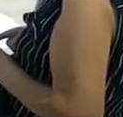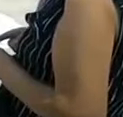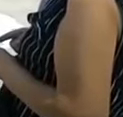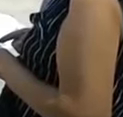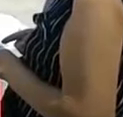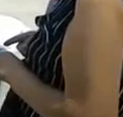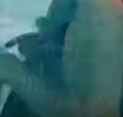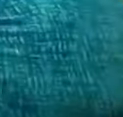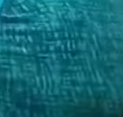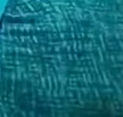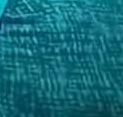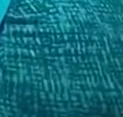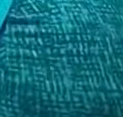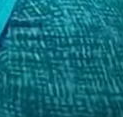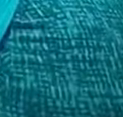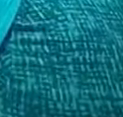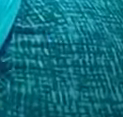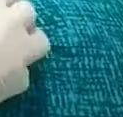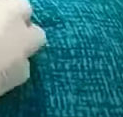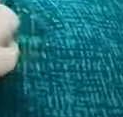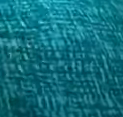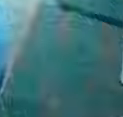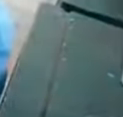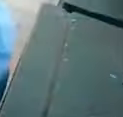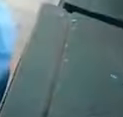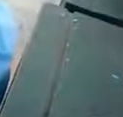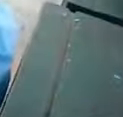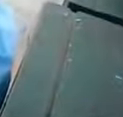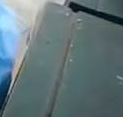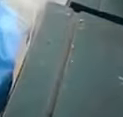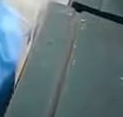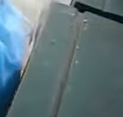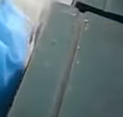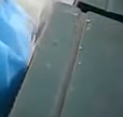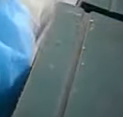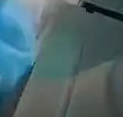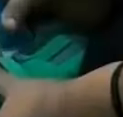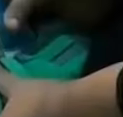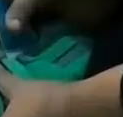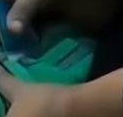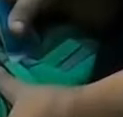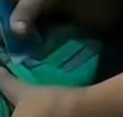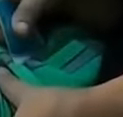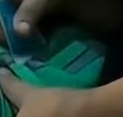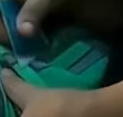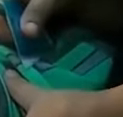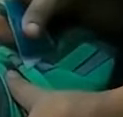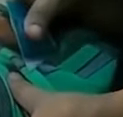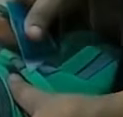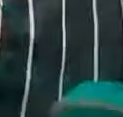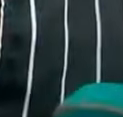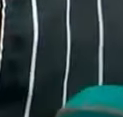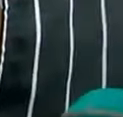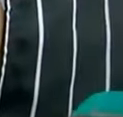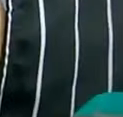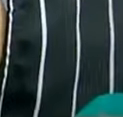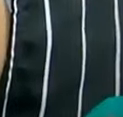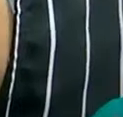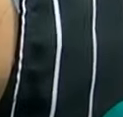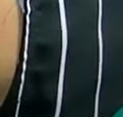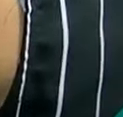vacunación territorial, forma parte de las brigadas de vacunación de la población civil, ingresando hasta las zonas más recónditas del